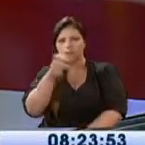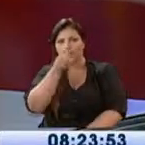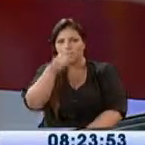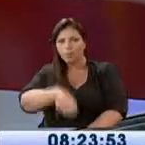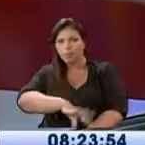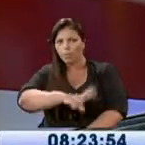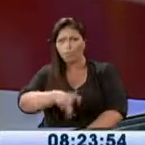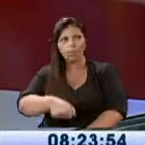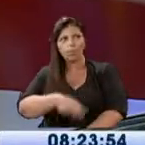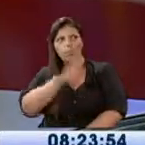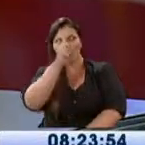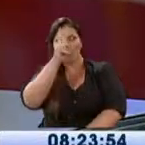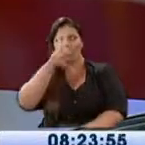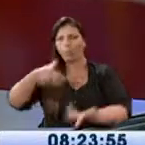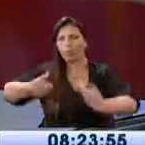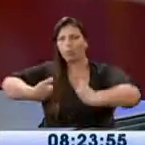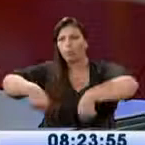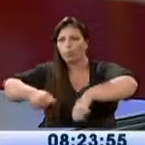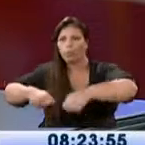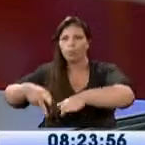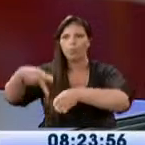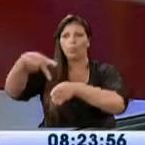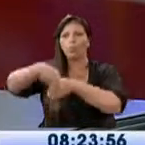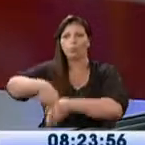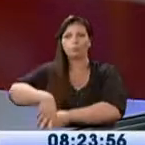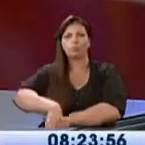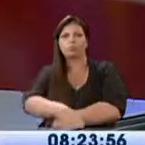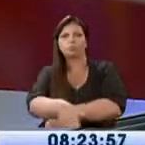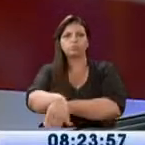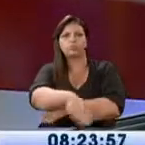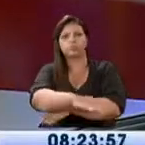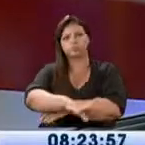lugar con un vehículo que no le pertenece.